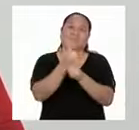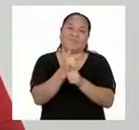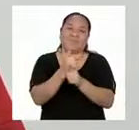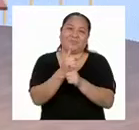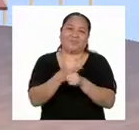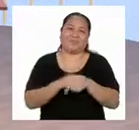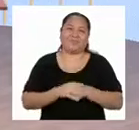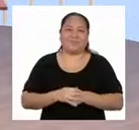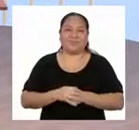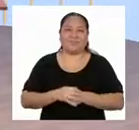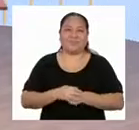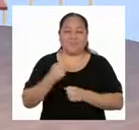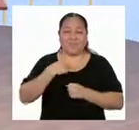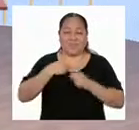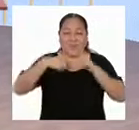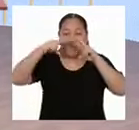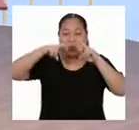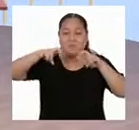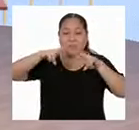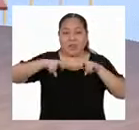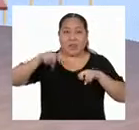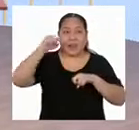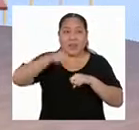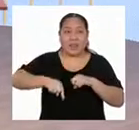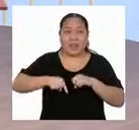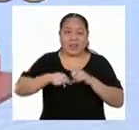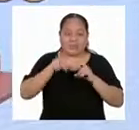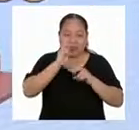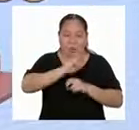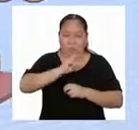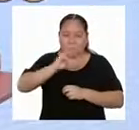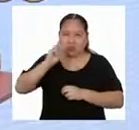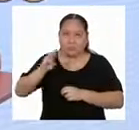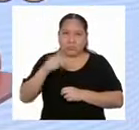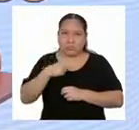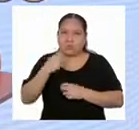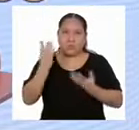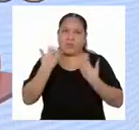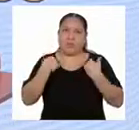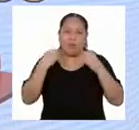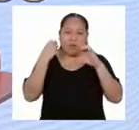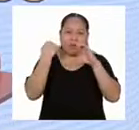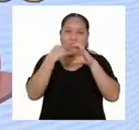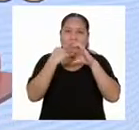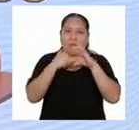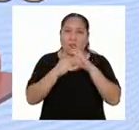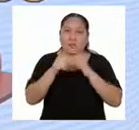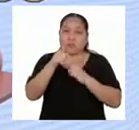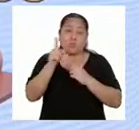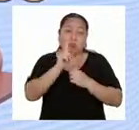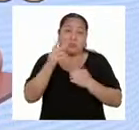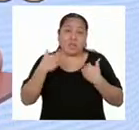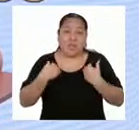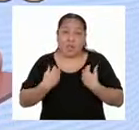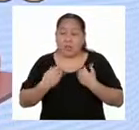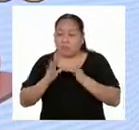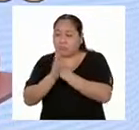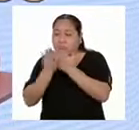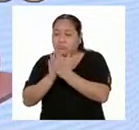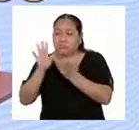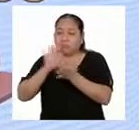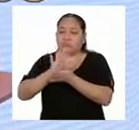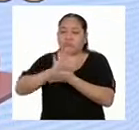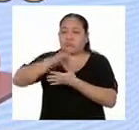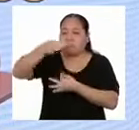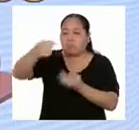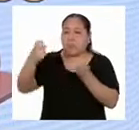¡Exactamente! Yo voy a explorar en el navegador, pero si no cuentan con acceso a Internet, la búsqueda de información puede ser física, en documentos,